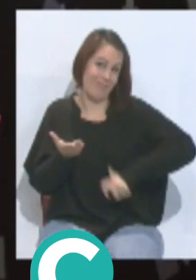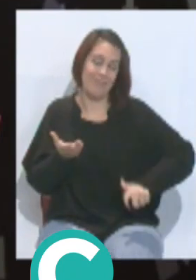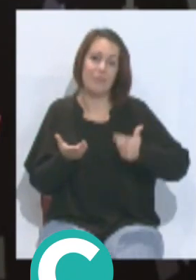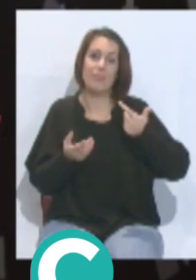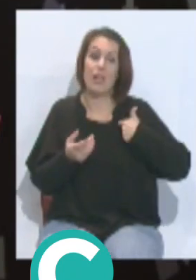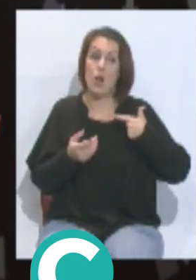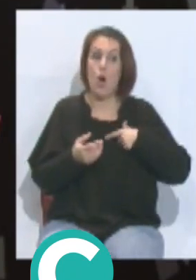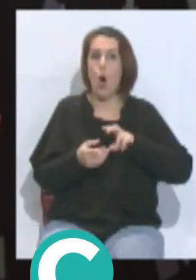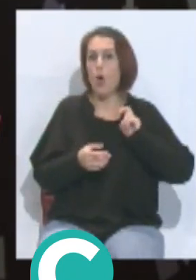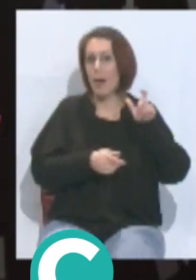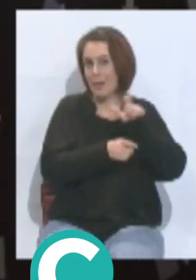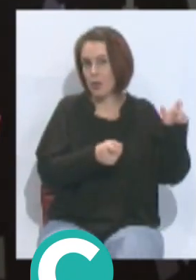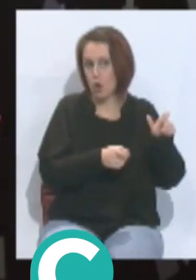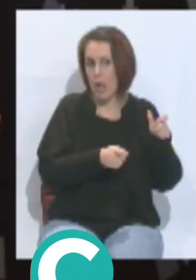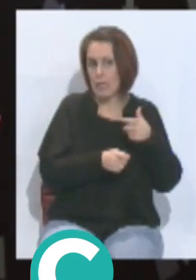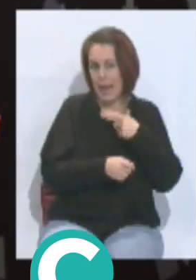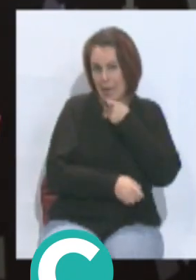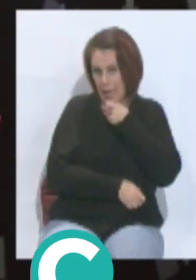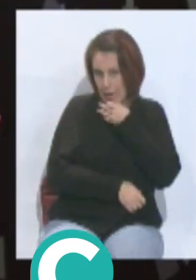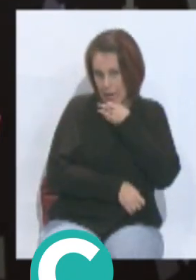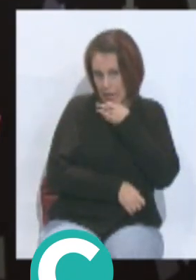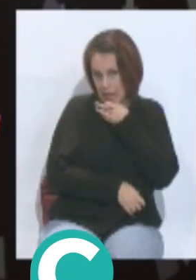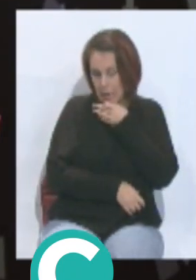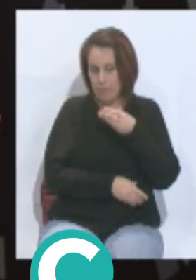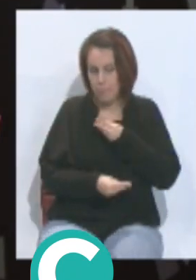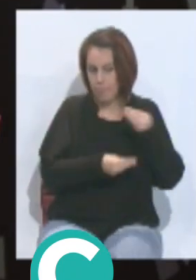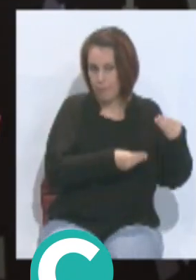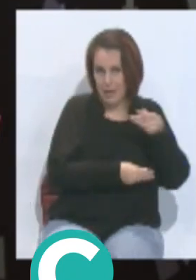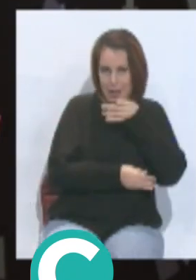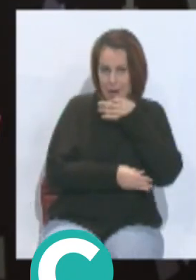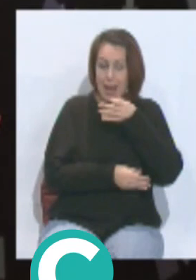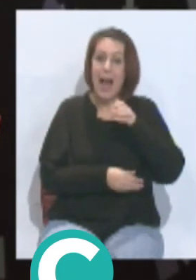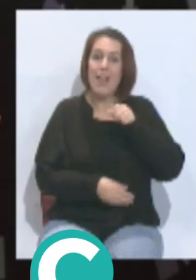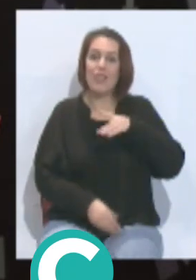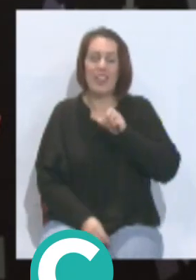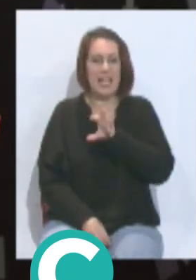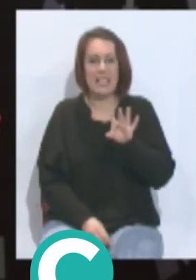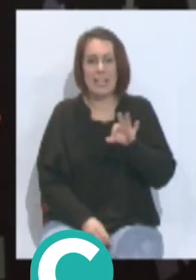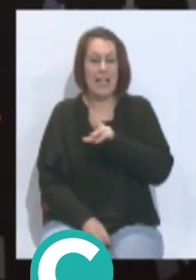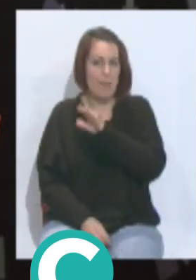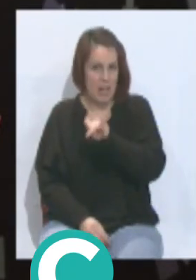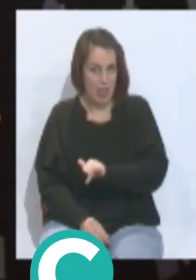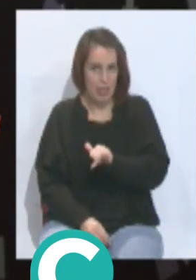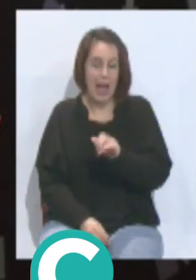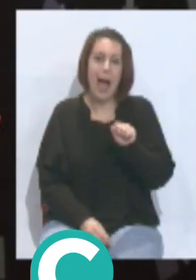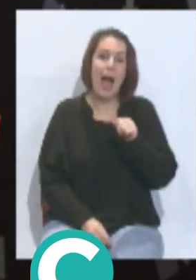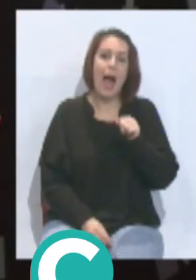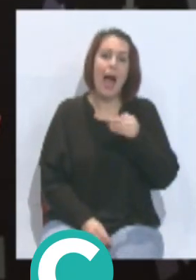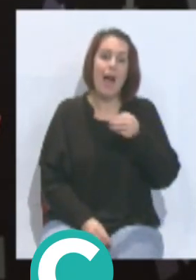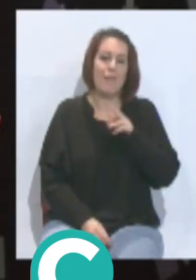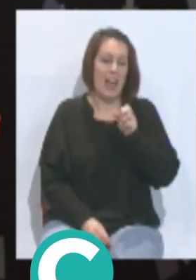defienden otras personas, otros amigos, y Andrés Ramírez y Abraham...